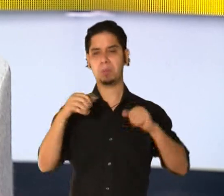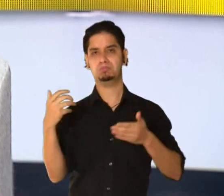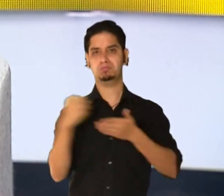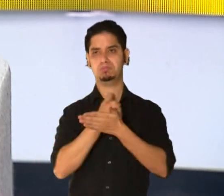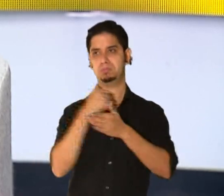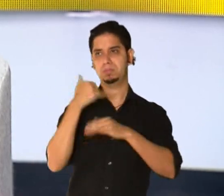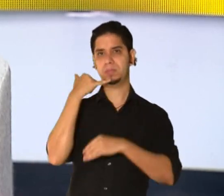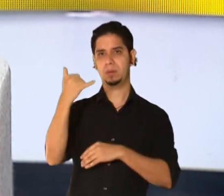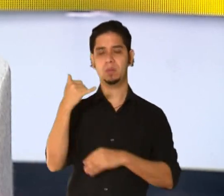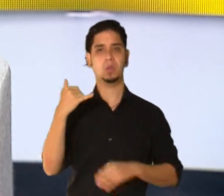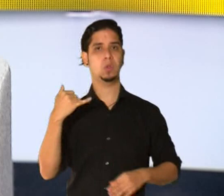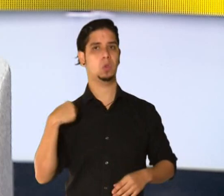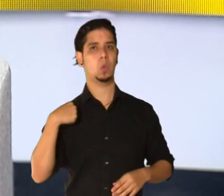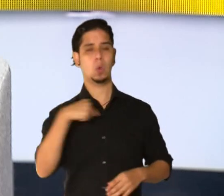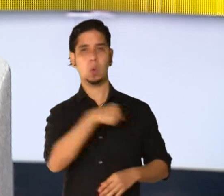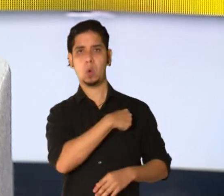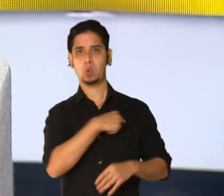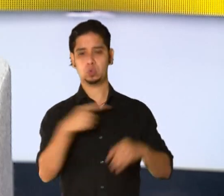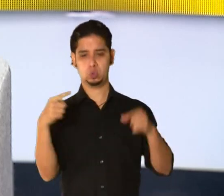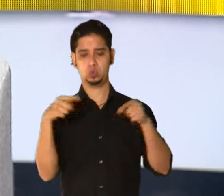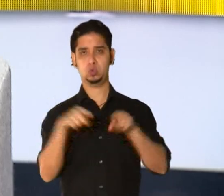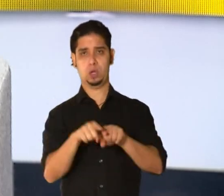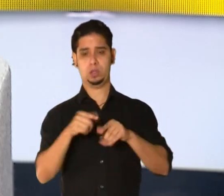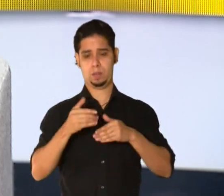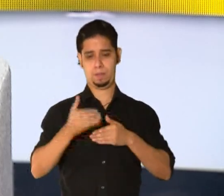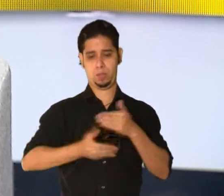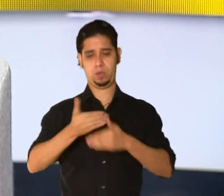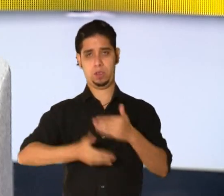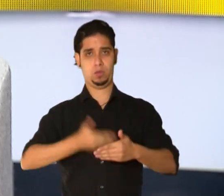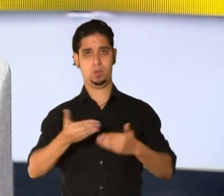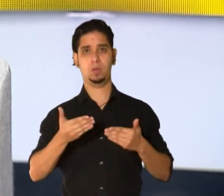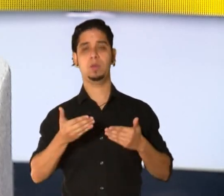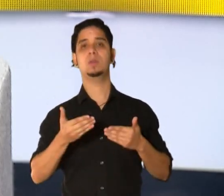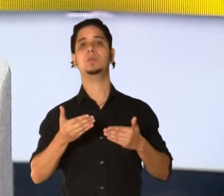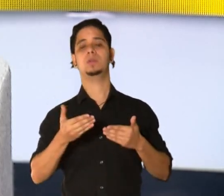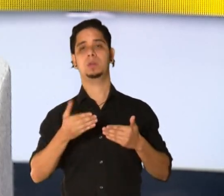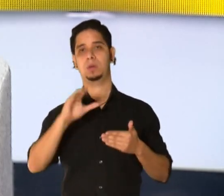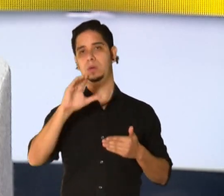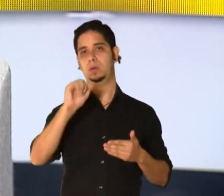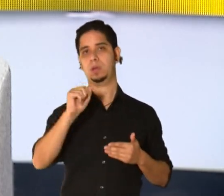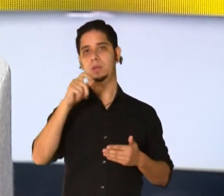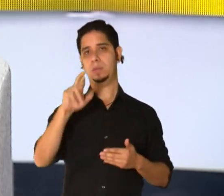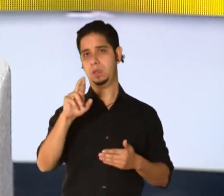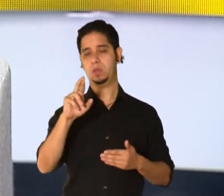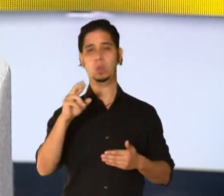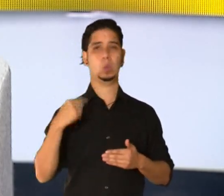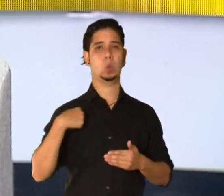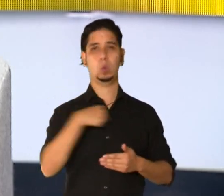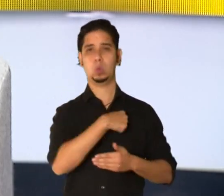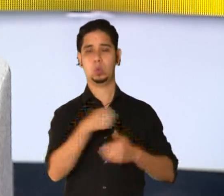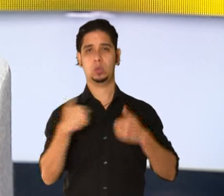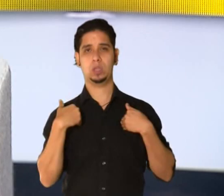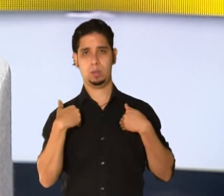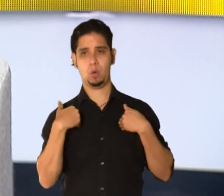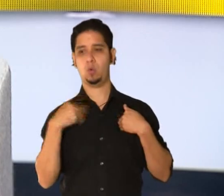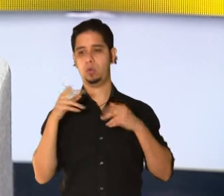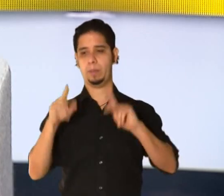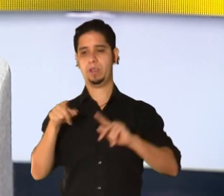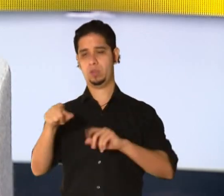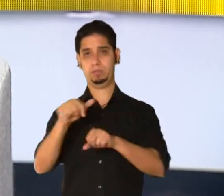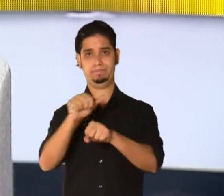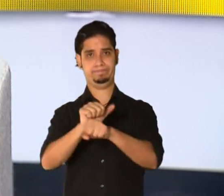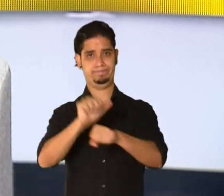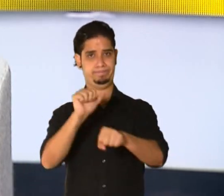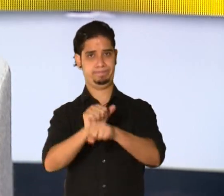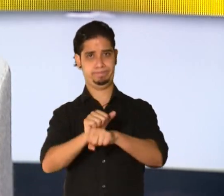Estamos, durante la operación del Casper, tenemos una persona que está asignada, pues